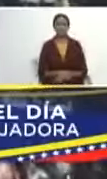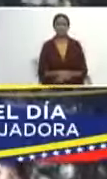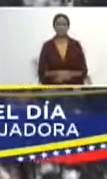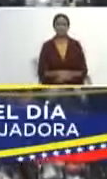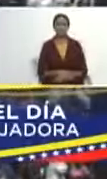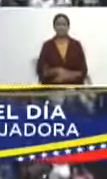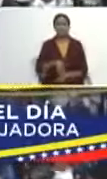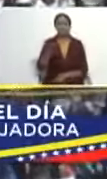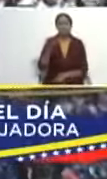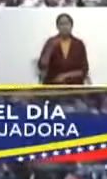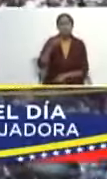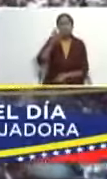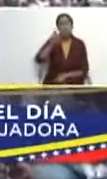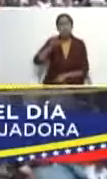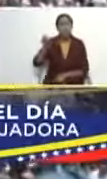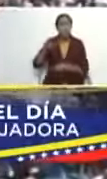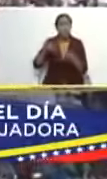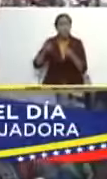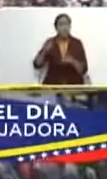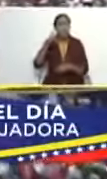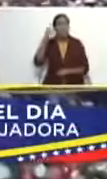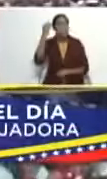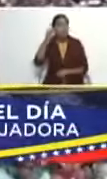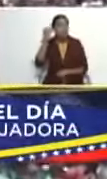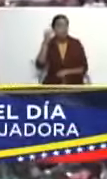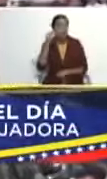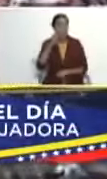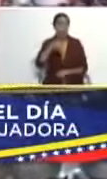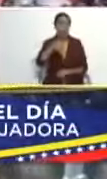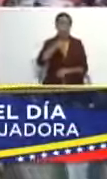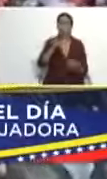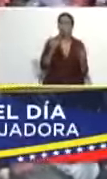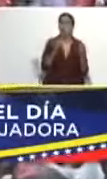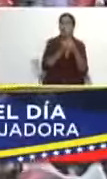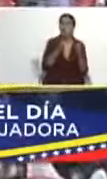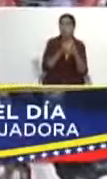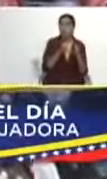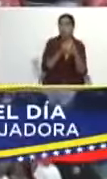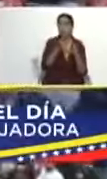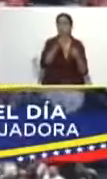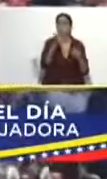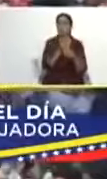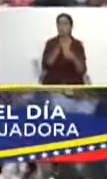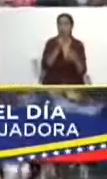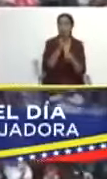creían que la clase obrera se va a comer cuentos de sectores